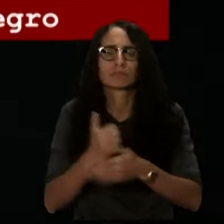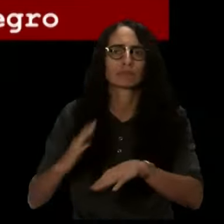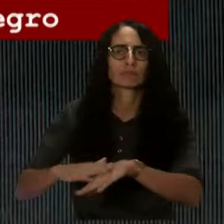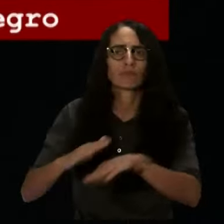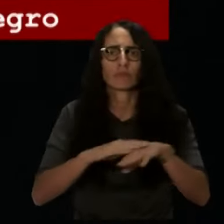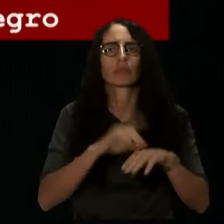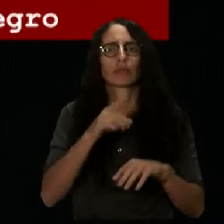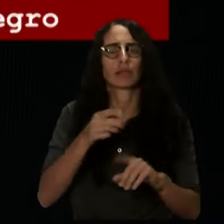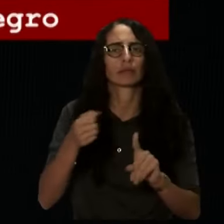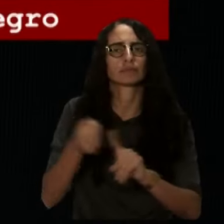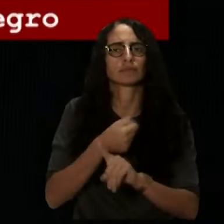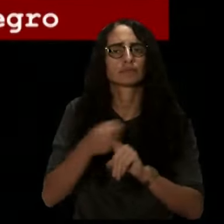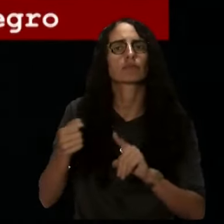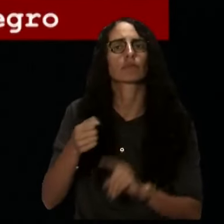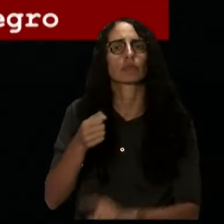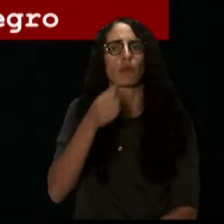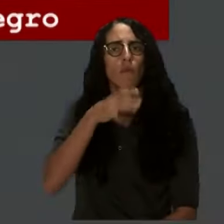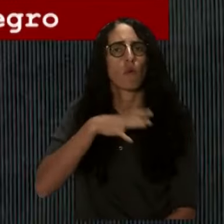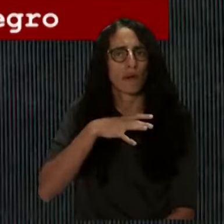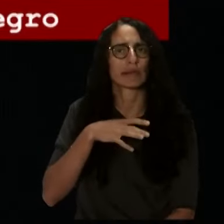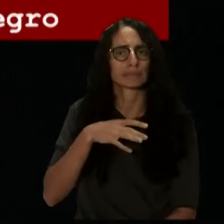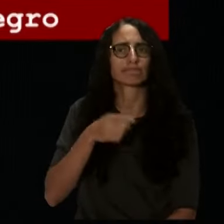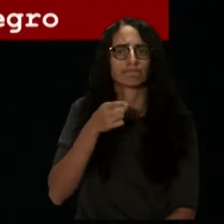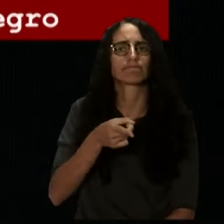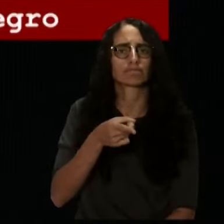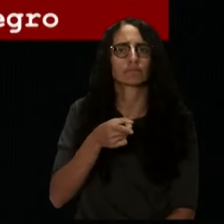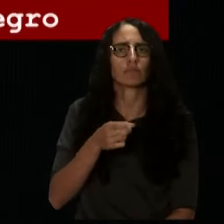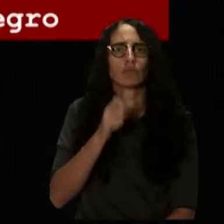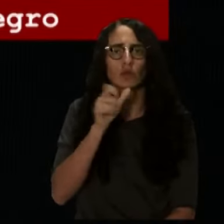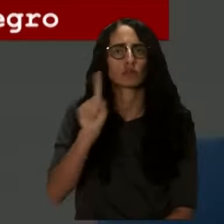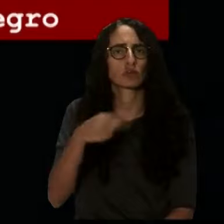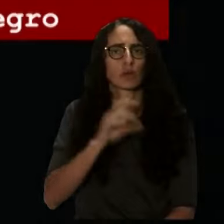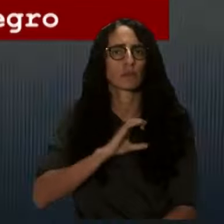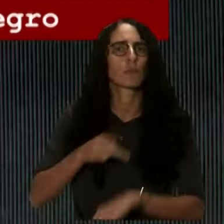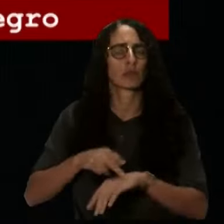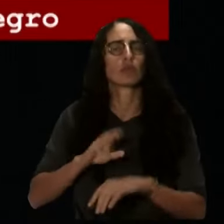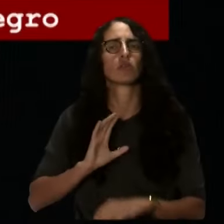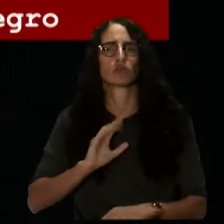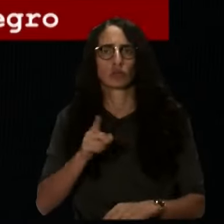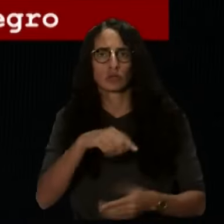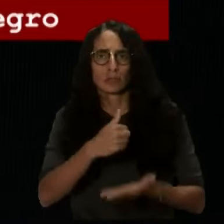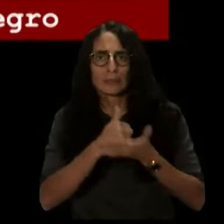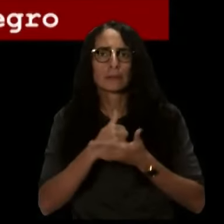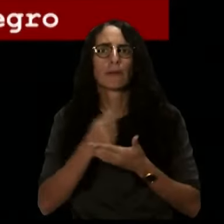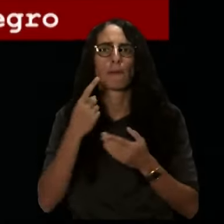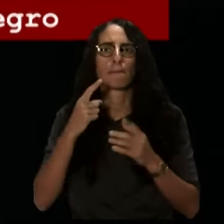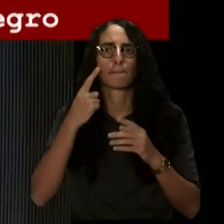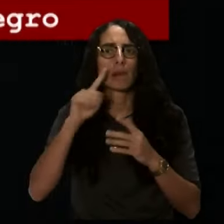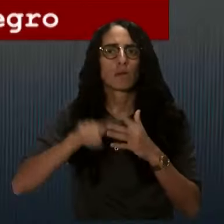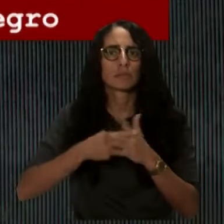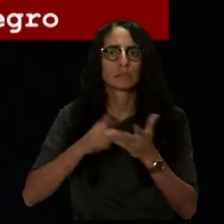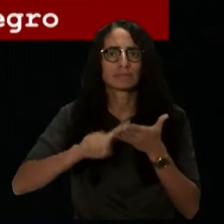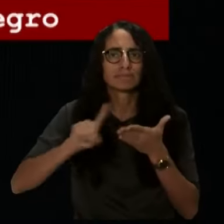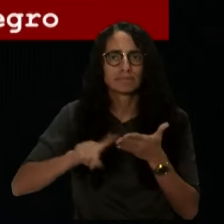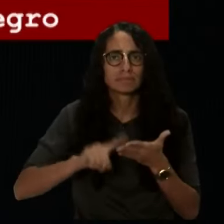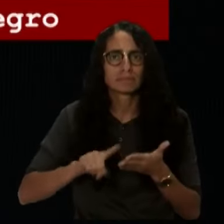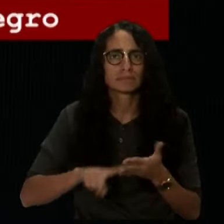violencia de género que recurra a nosotros la policía de Puerto Rico para nosotros poder comenzar la investigación y poder